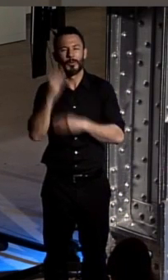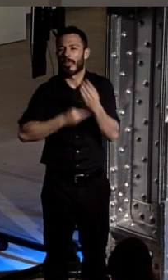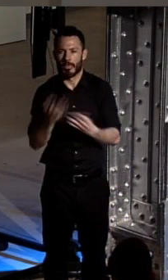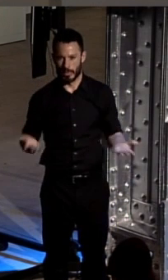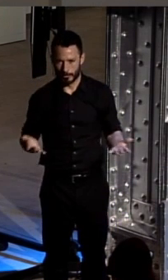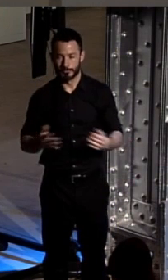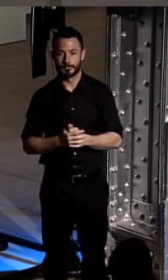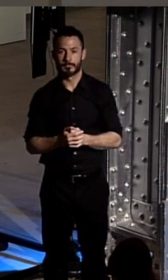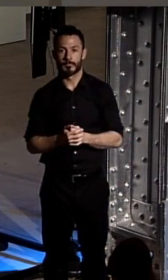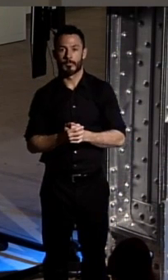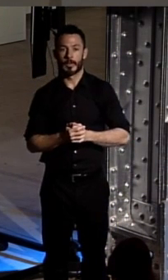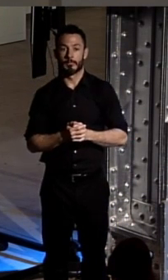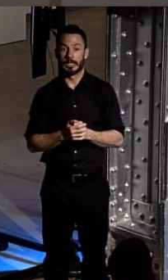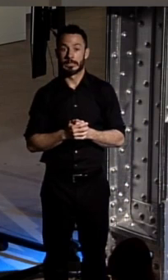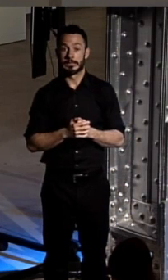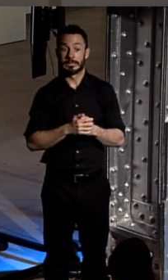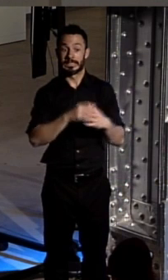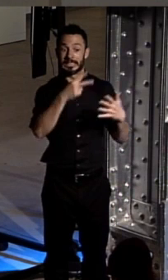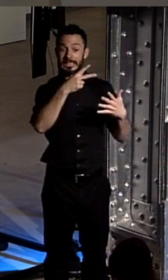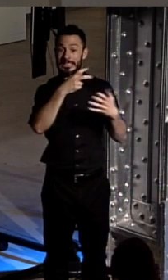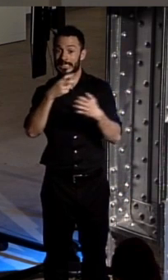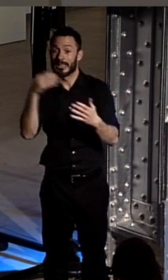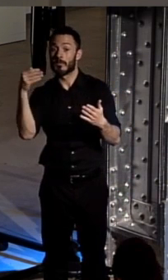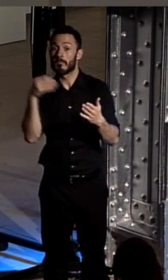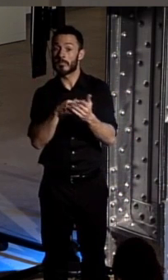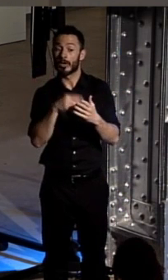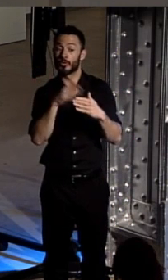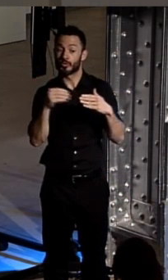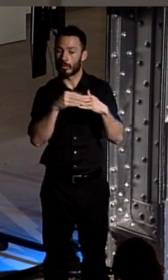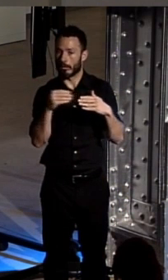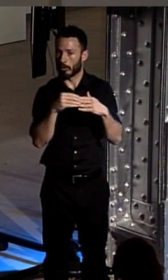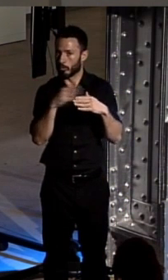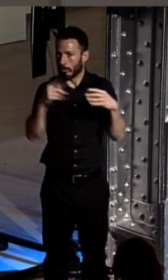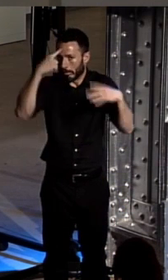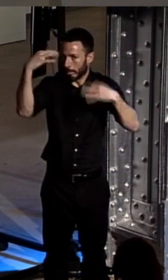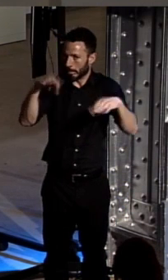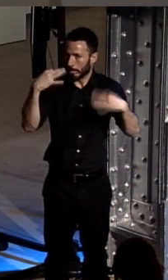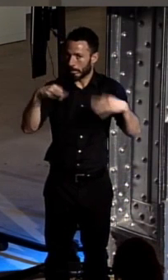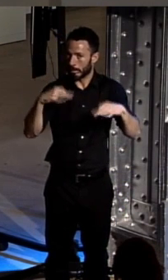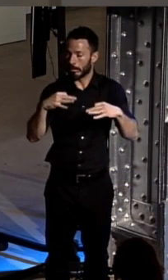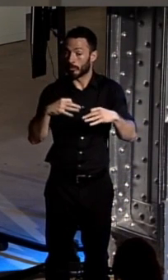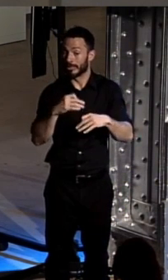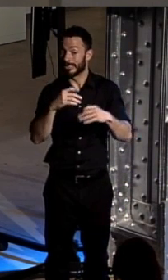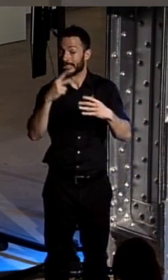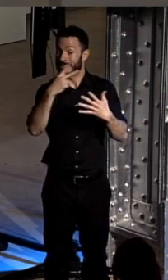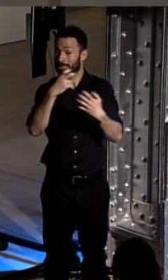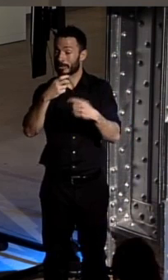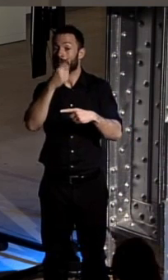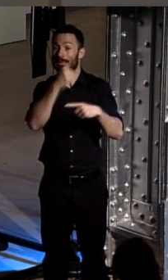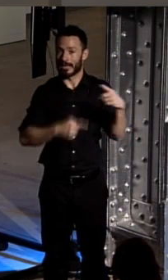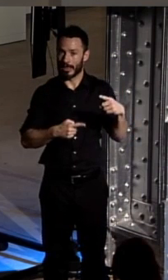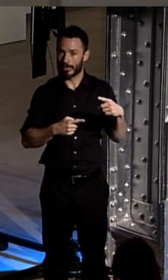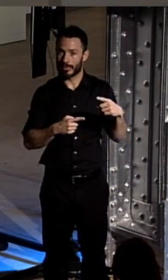para aproximadamente 700.000 usuarios de Facebook, que ellos no lo sabían, pues para la mitad de ellos